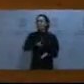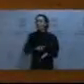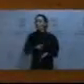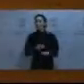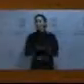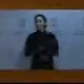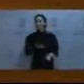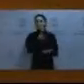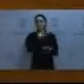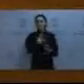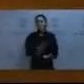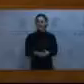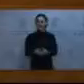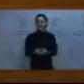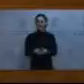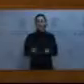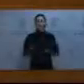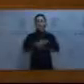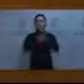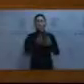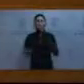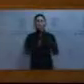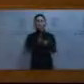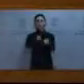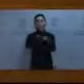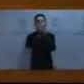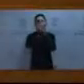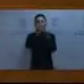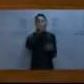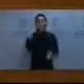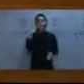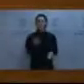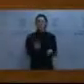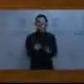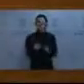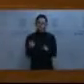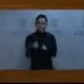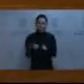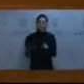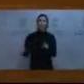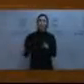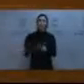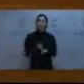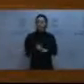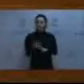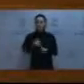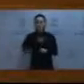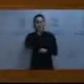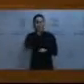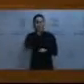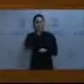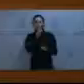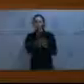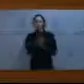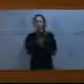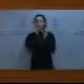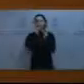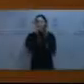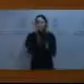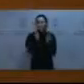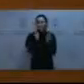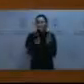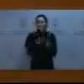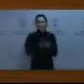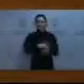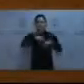somos. Finalmente, el resultado fue positivo y el objetivo se alcanzó. No estamos descontentos, se limitó a aseverar